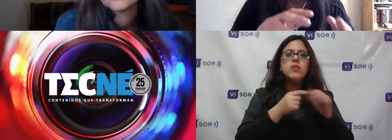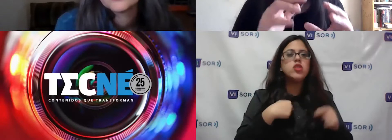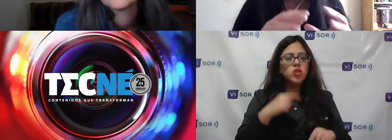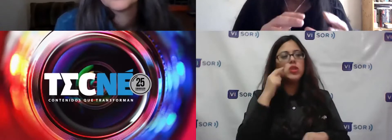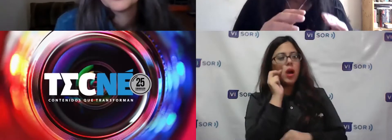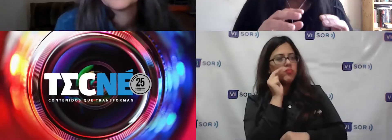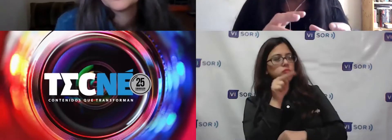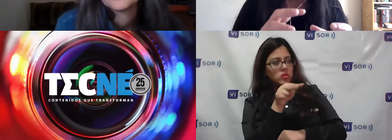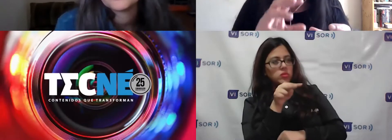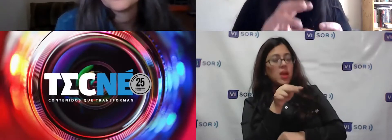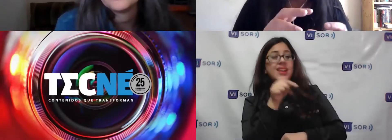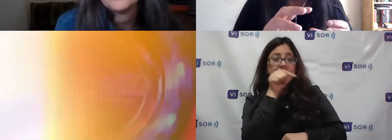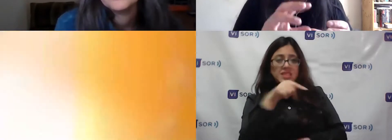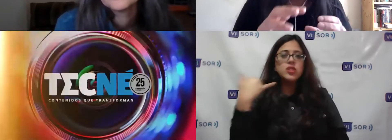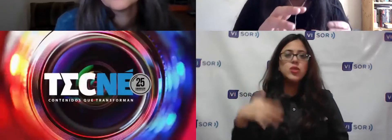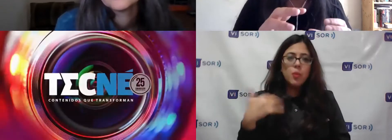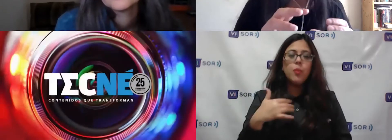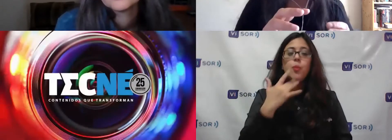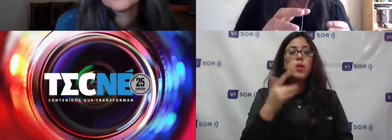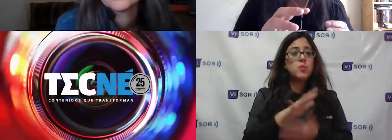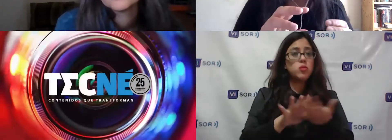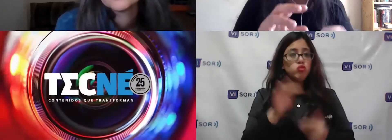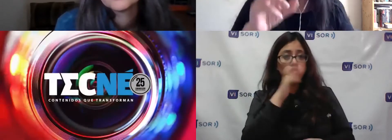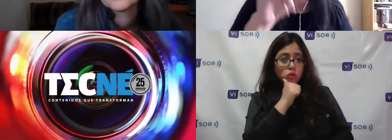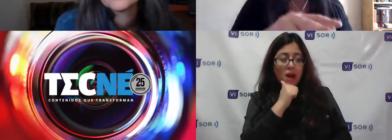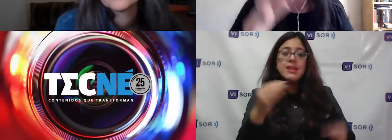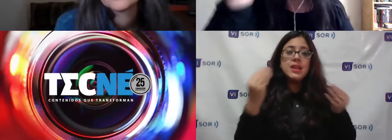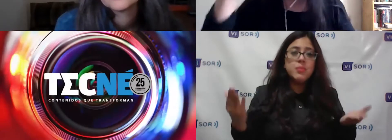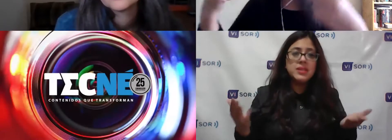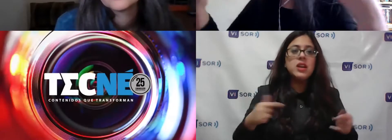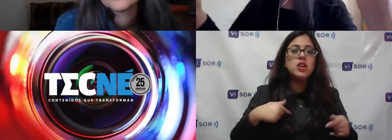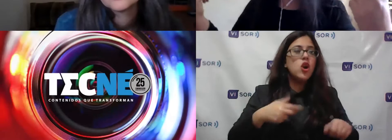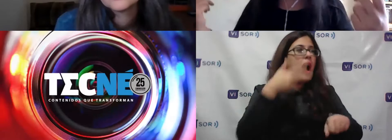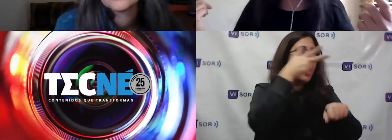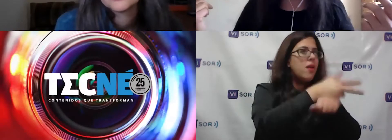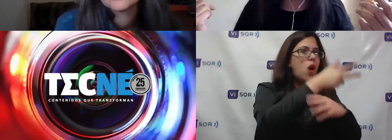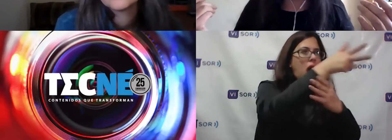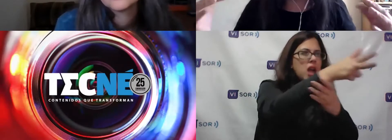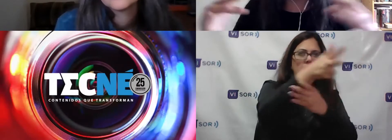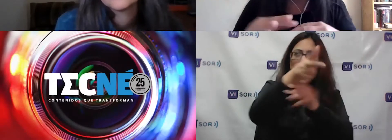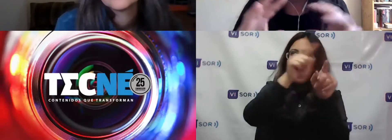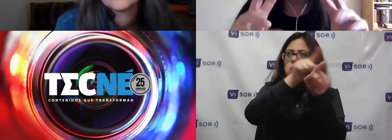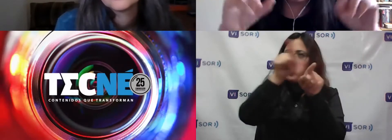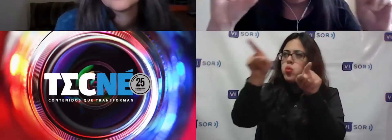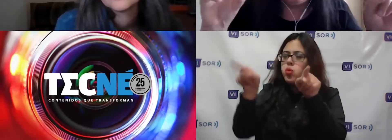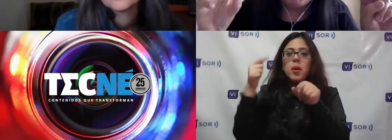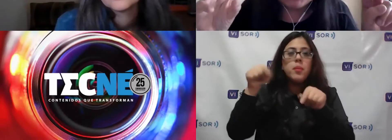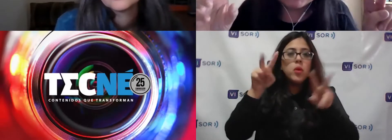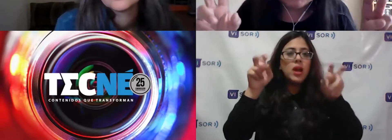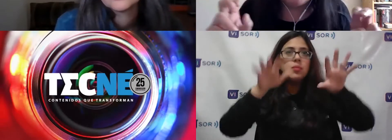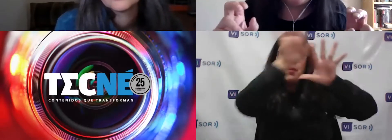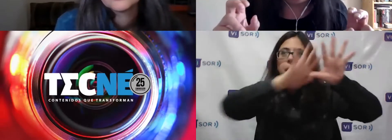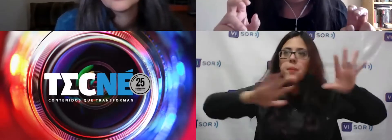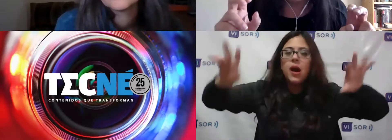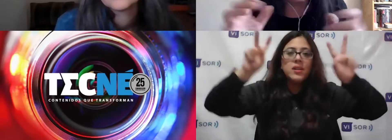eso es muy importante porque si no lo que empieza a pasar es que yo grabo cara ya al lado no sé que al final el montaje lo va entre comillas